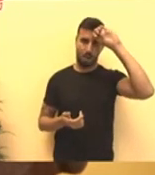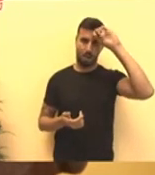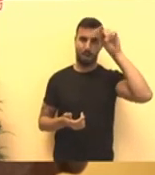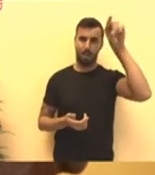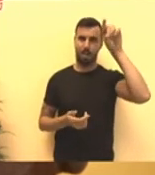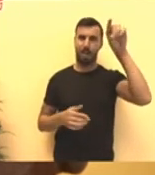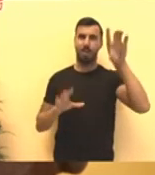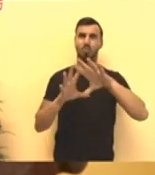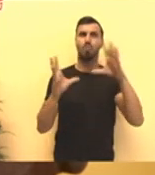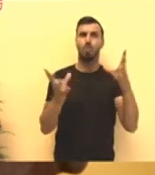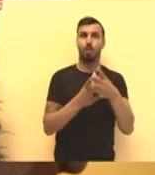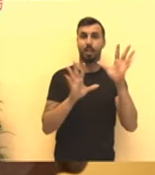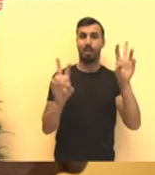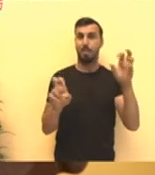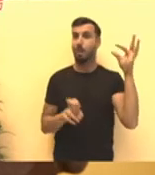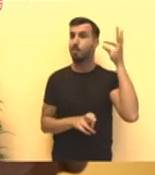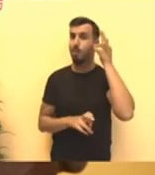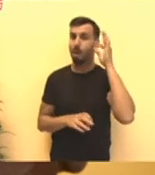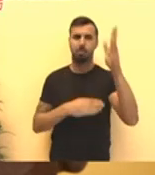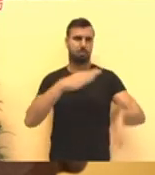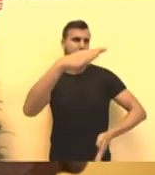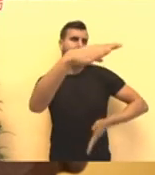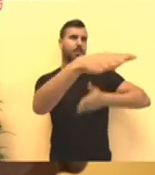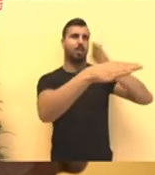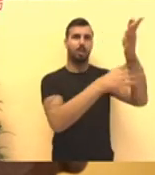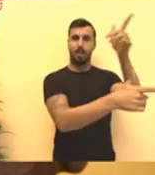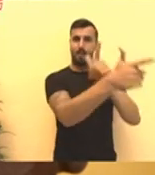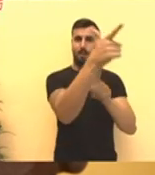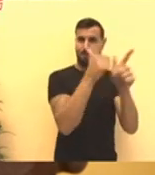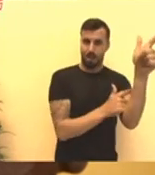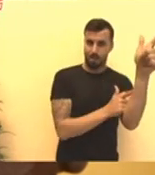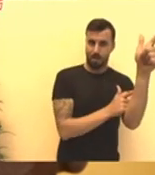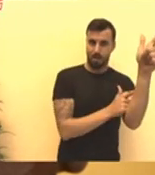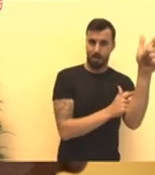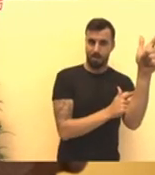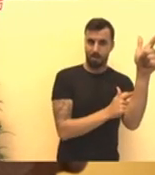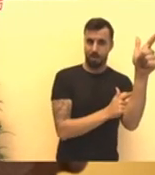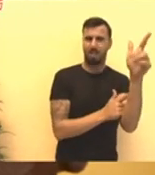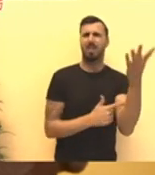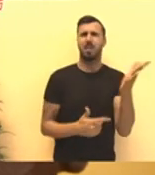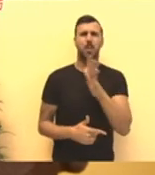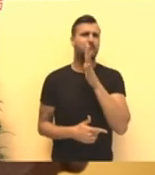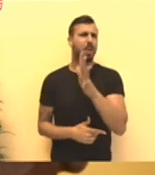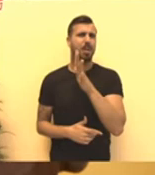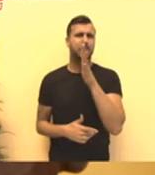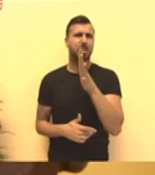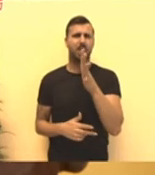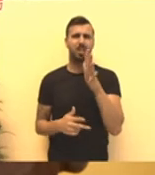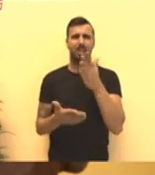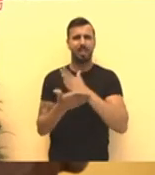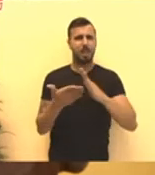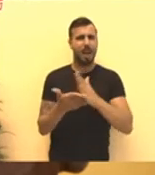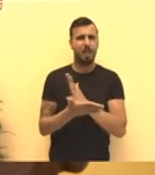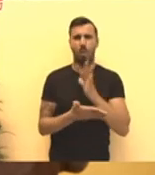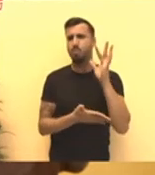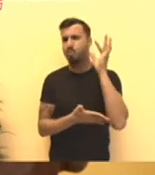¿Por qué las mujeres? ¿Por qué un congreso de mujer con discapacidad y no un congreso de mujeres en el que haya todo tipo de